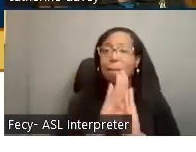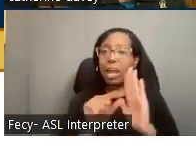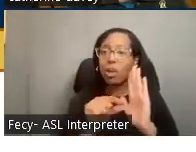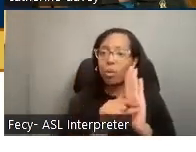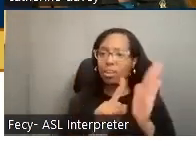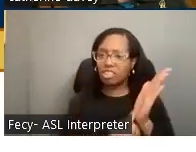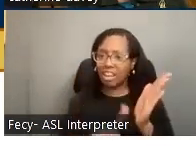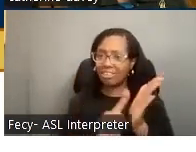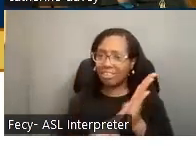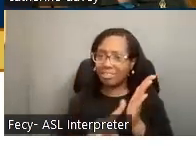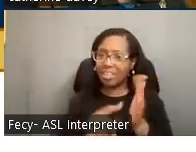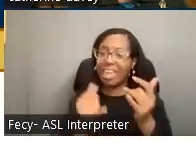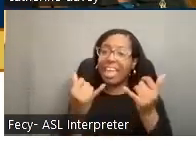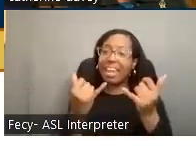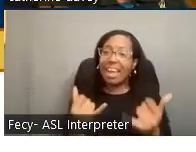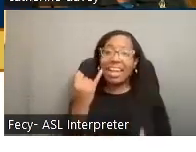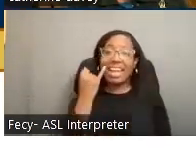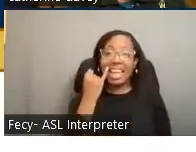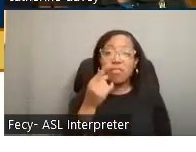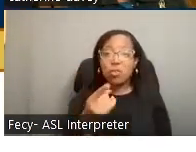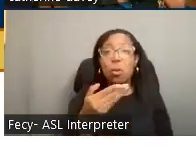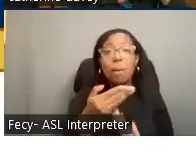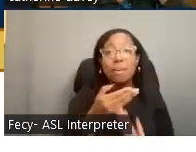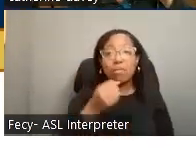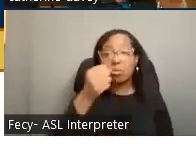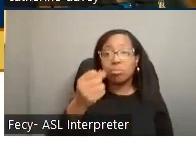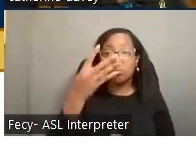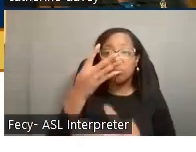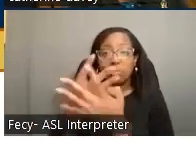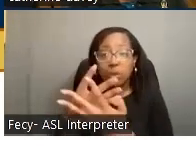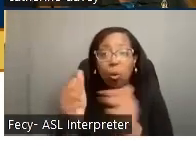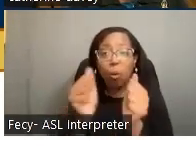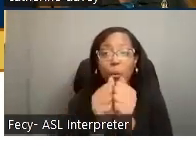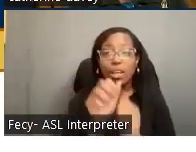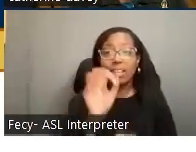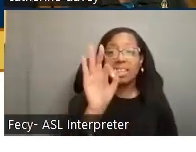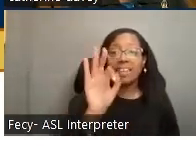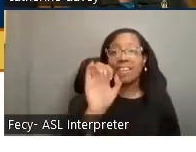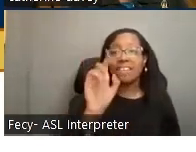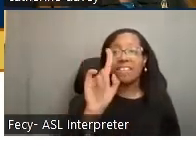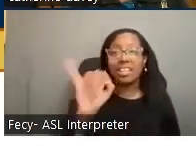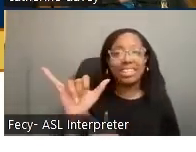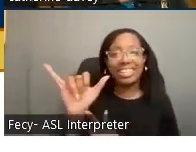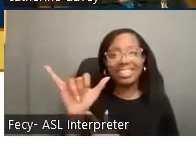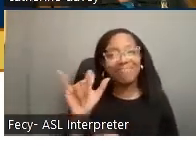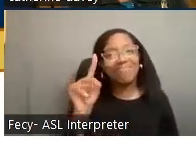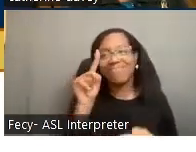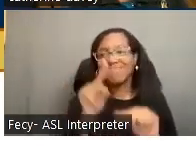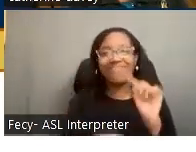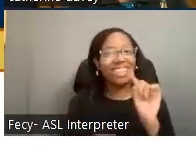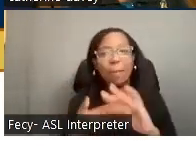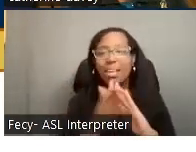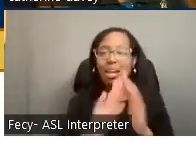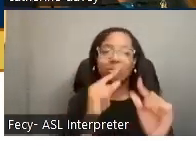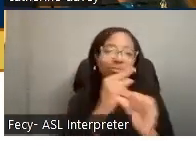se le va a revisar su récord criminal, FDLE, y si usted ha cometido delitos mayores